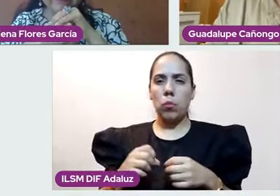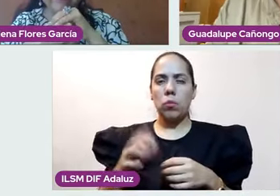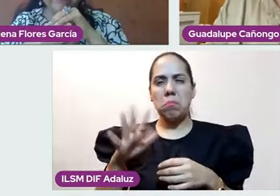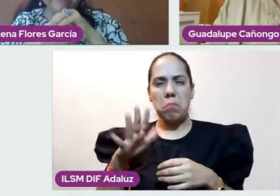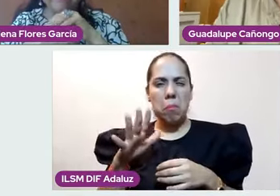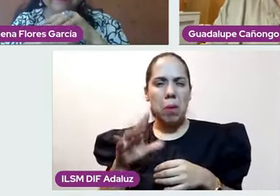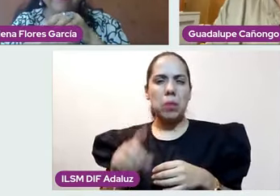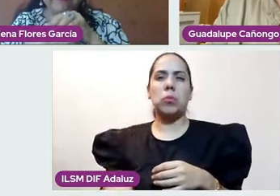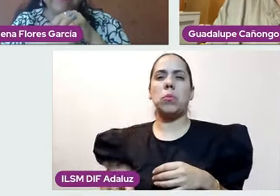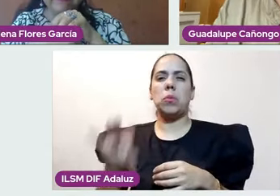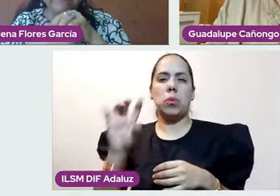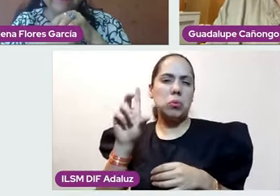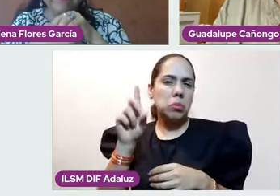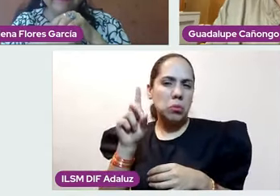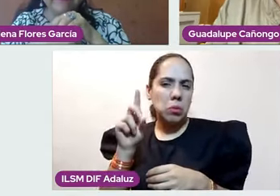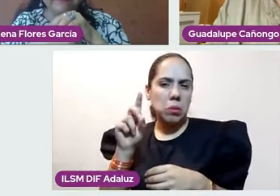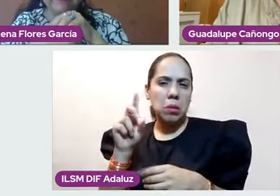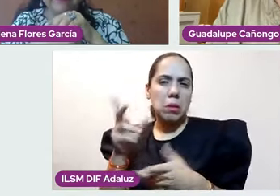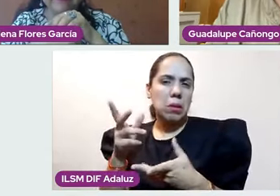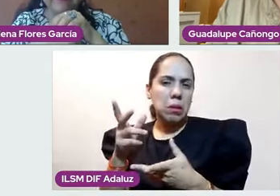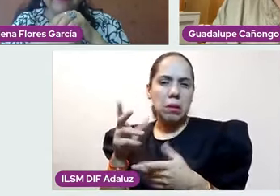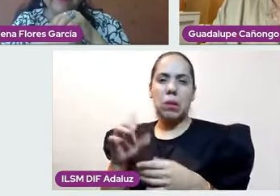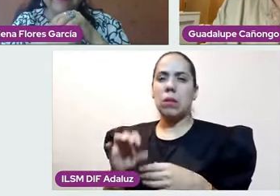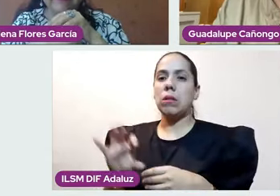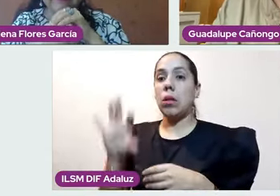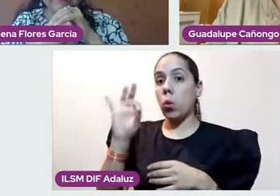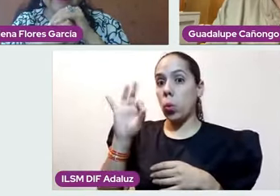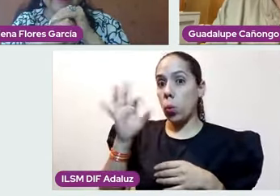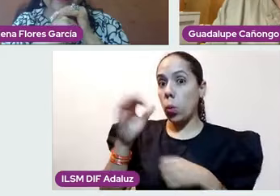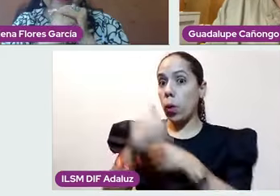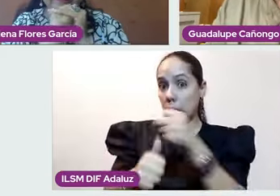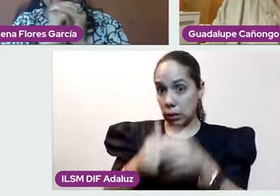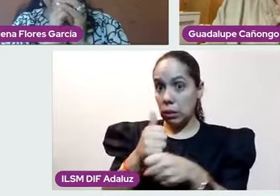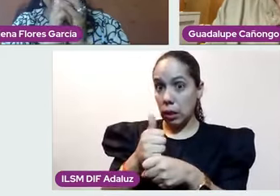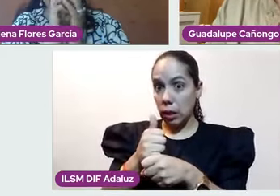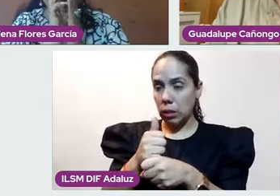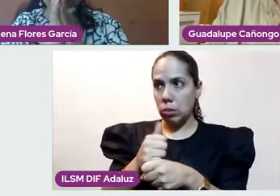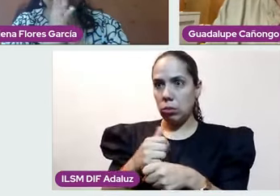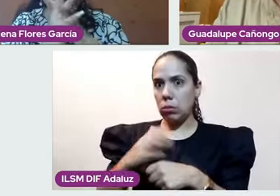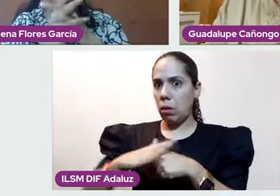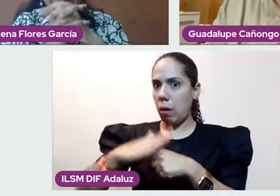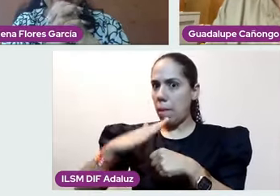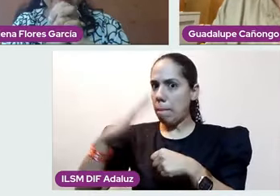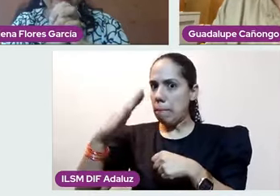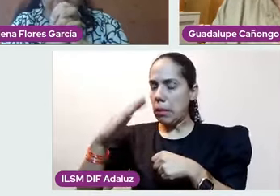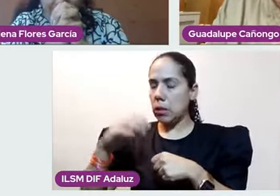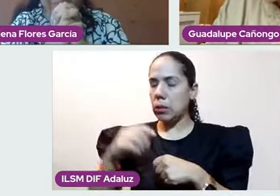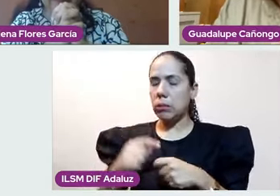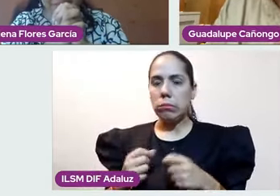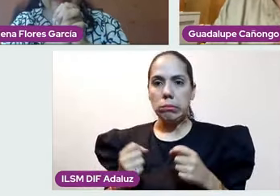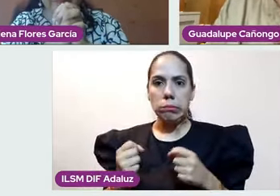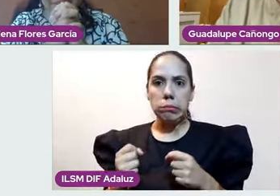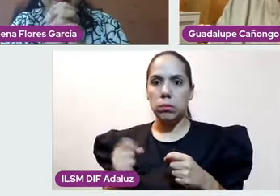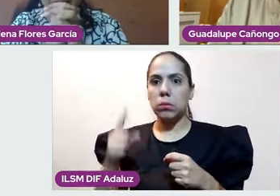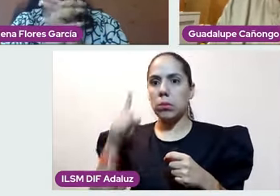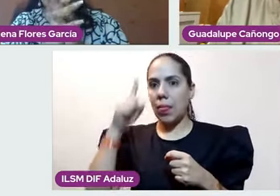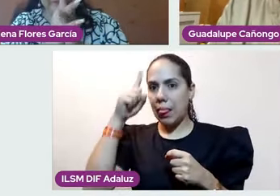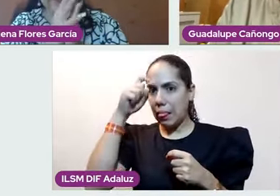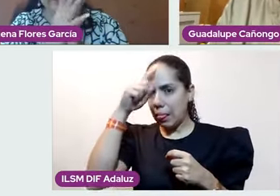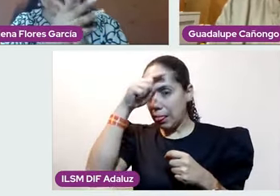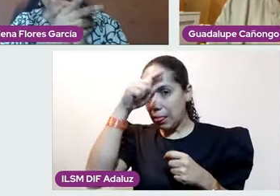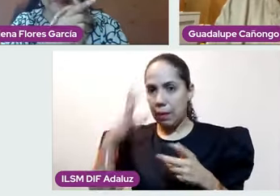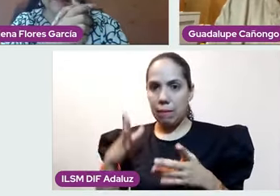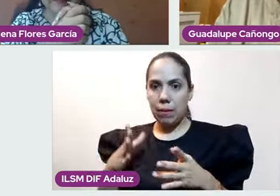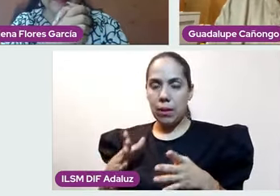sobre todo a partir de las personas arriba de 40, nos enfrentamos también a muchas cuestiones que